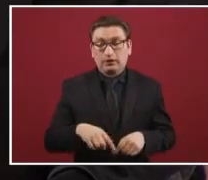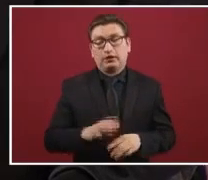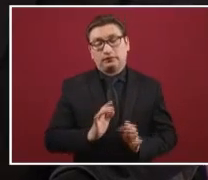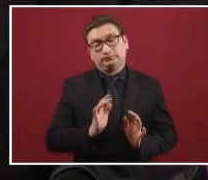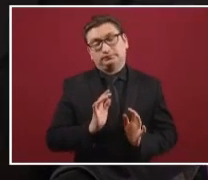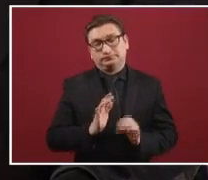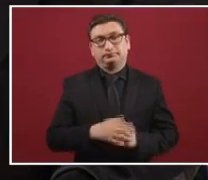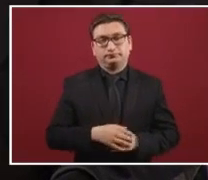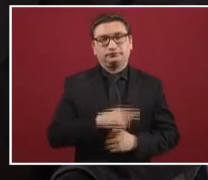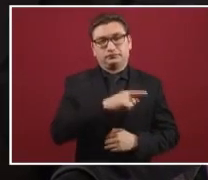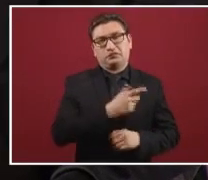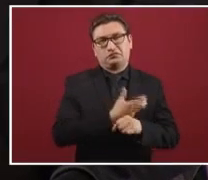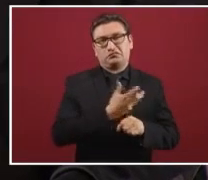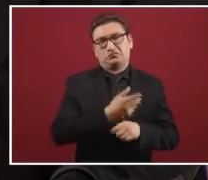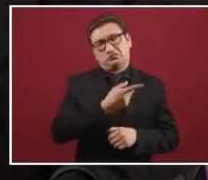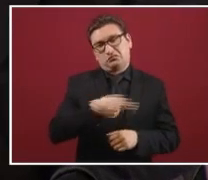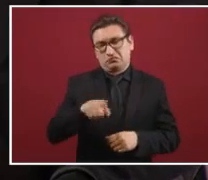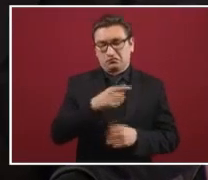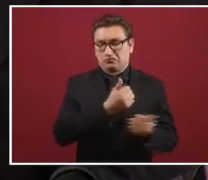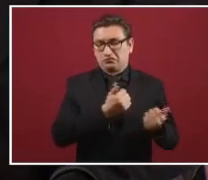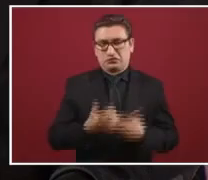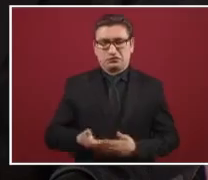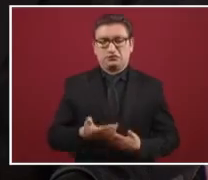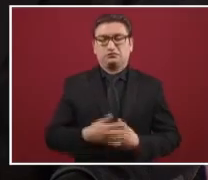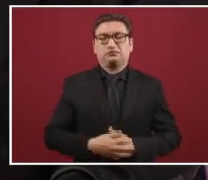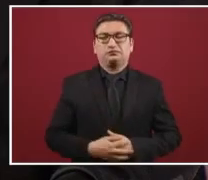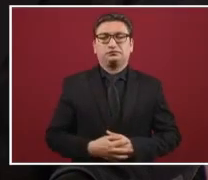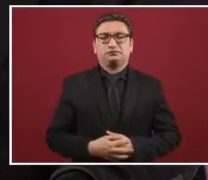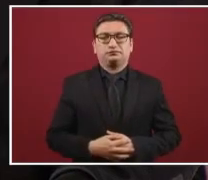esa deportación,